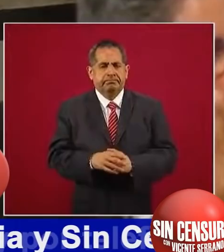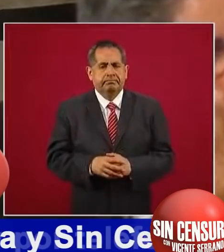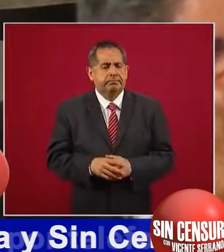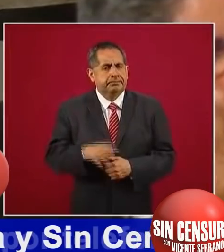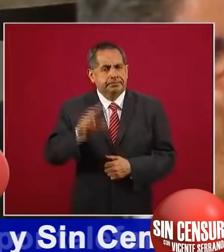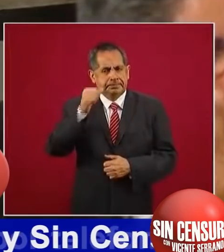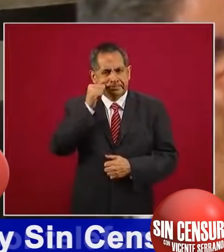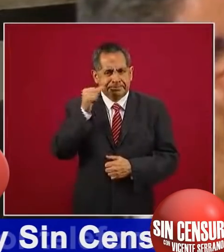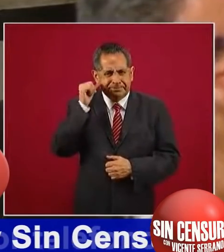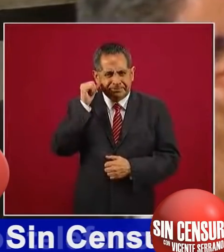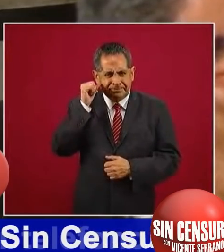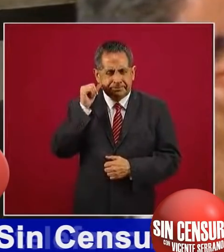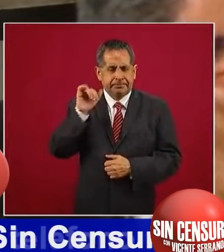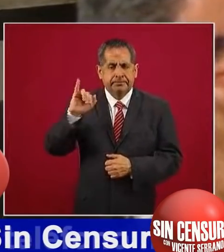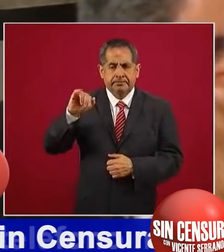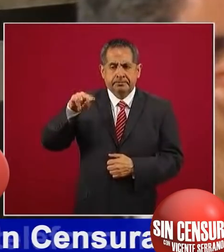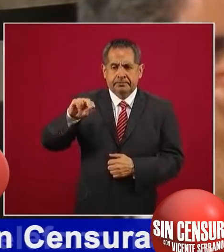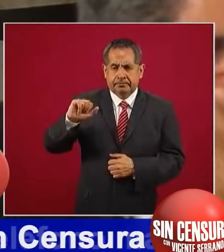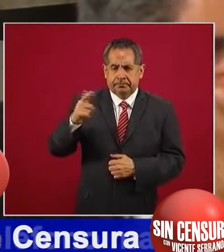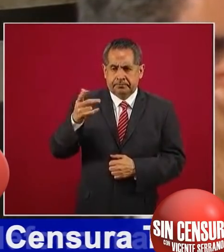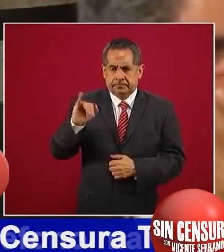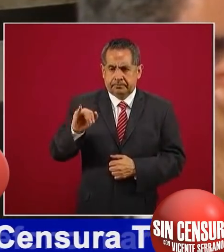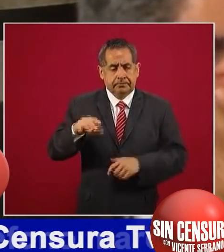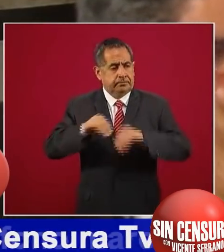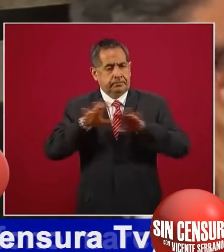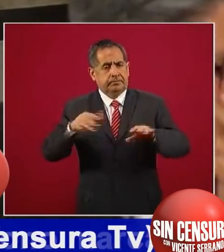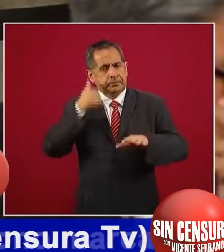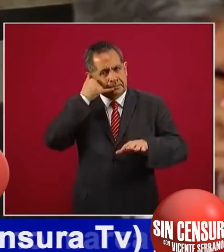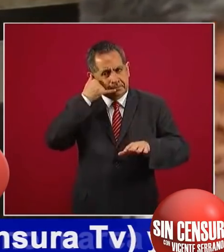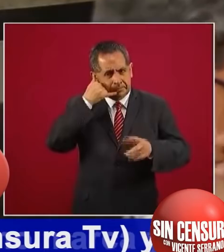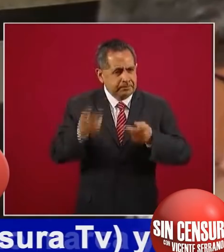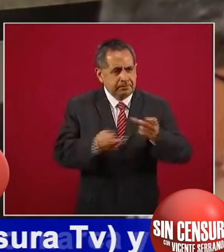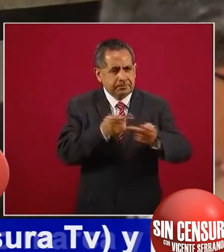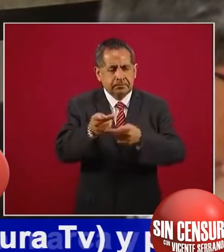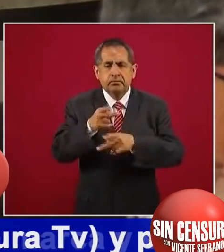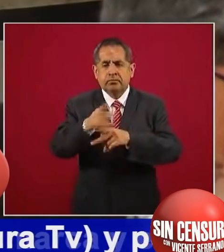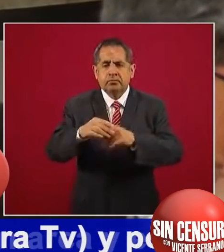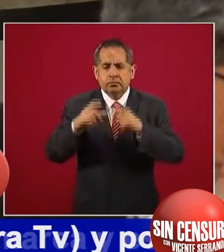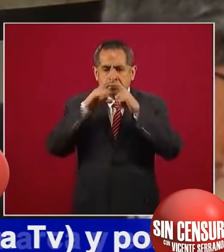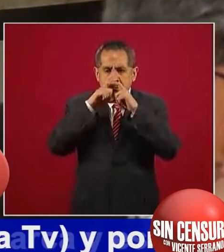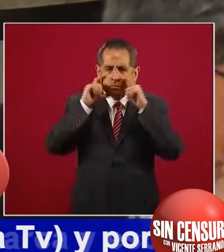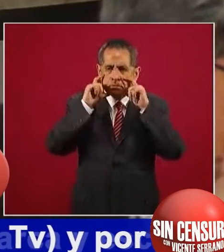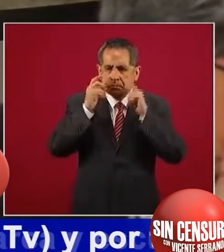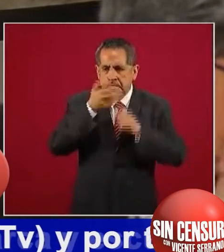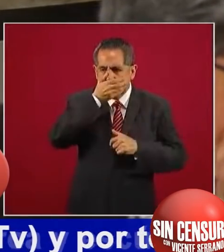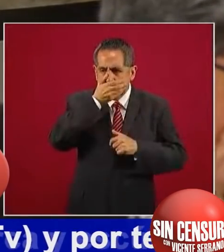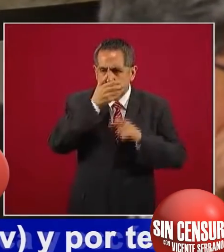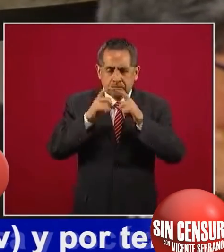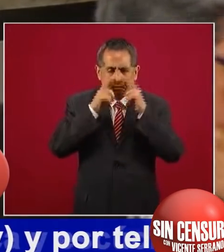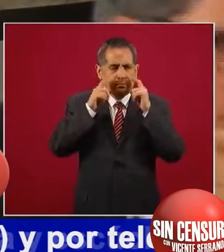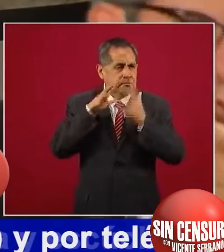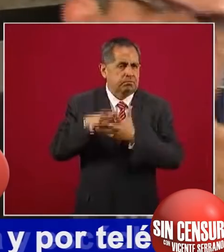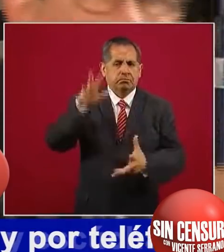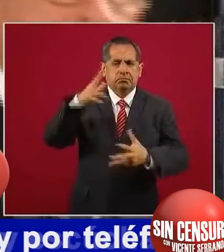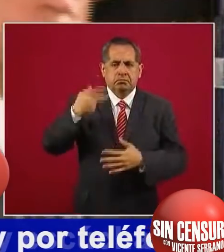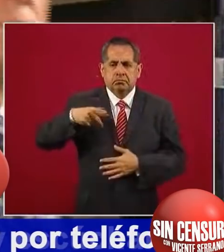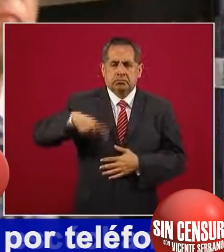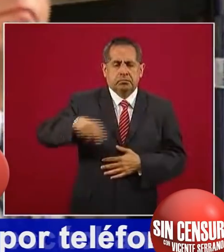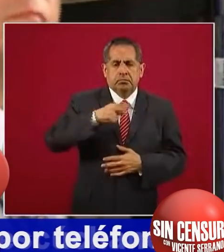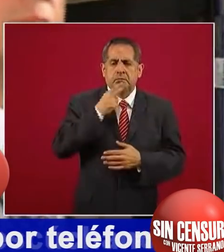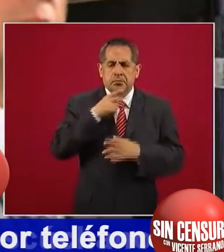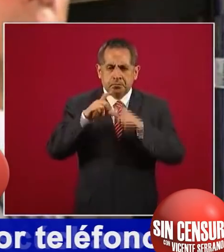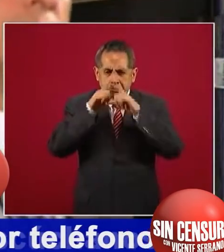Ayer el INEGI sacó una encuesta telefónica en torno al uso del cubrebocas. La mayoría de las personas que usan cubreboca o